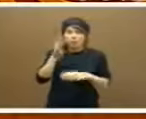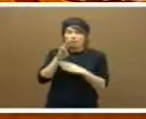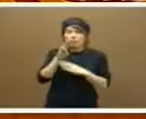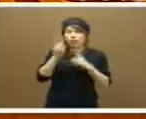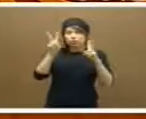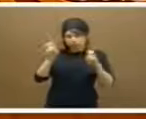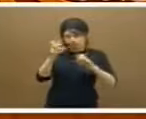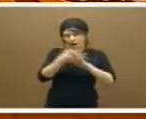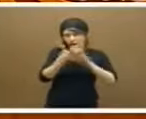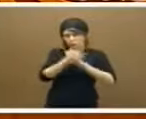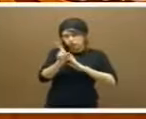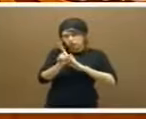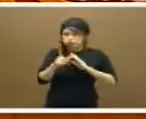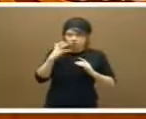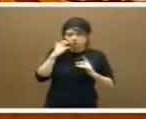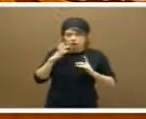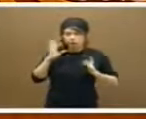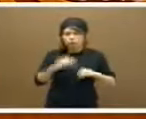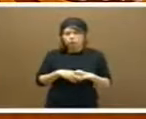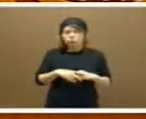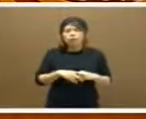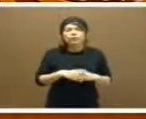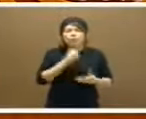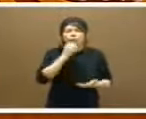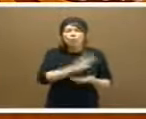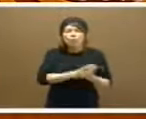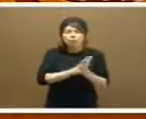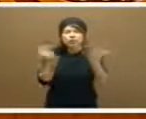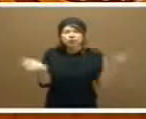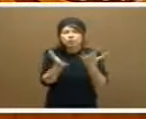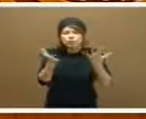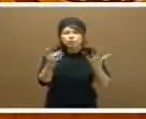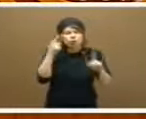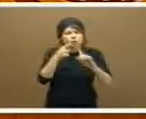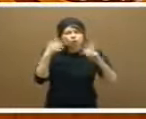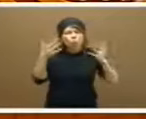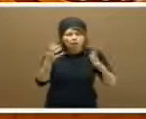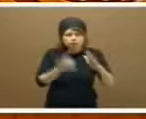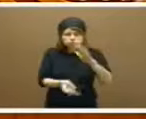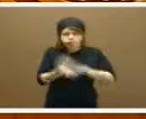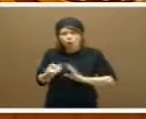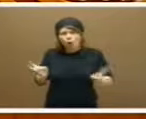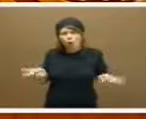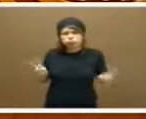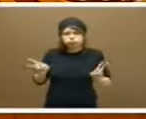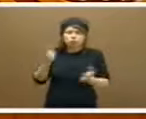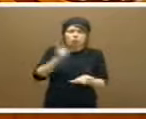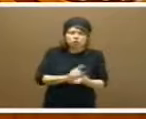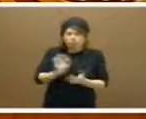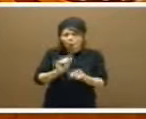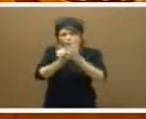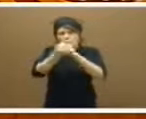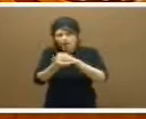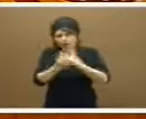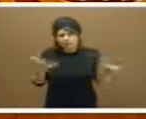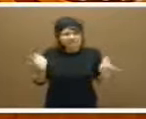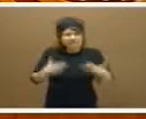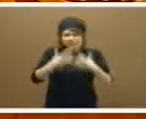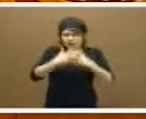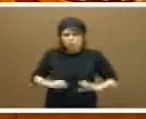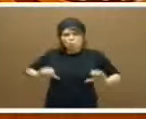tema relacionado con la sanidad. La propuesta de impulso que hacemos es para que se creen, o se reactiven, o se modifiquen, para que se pongan en